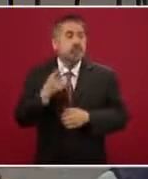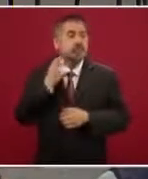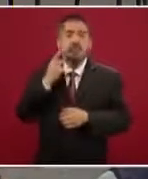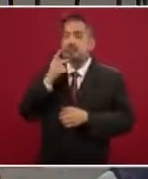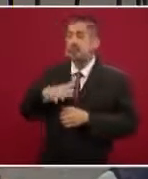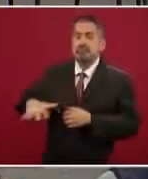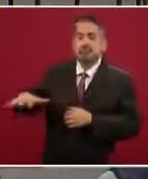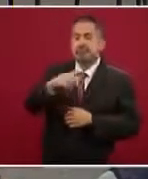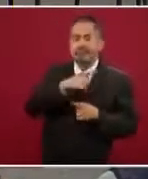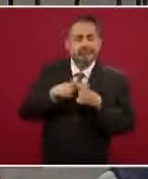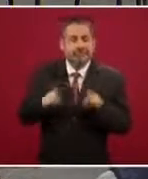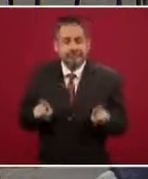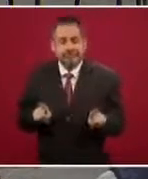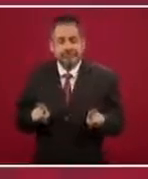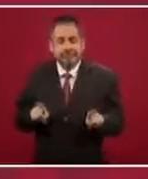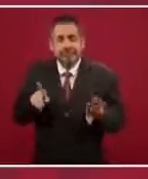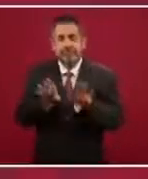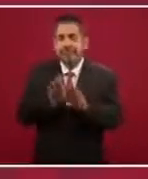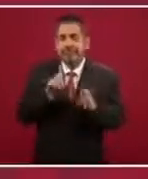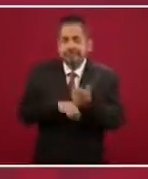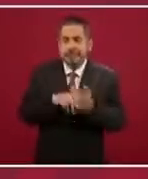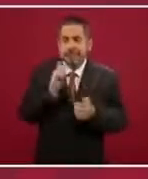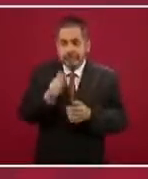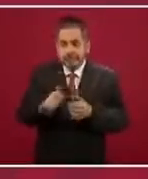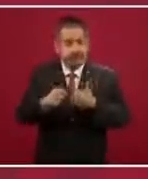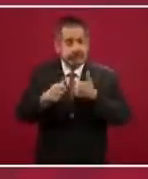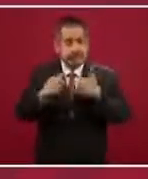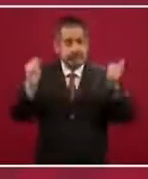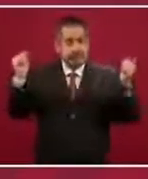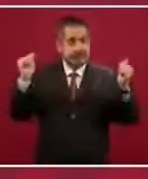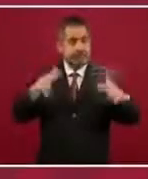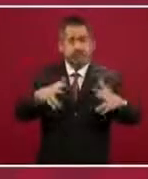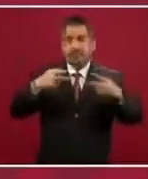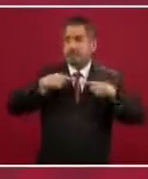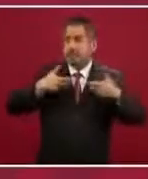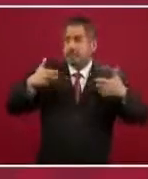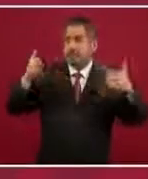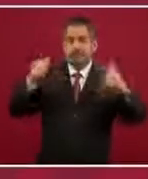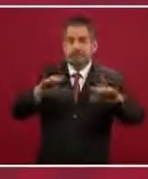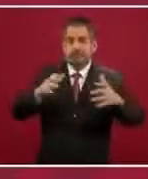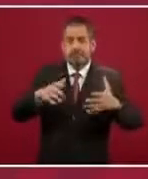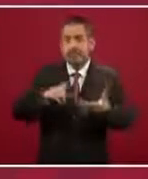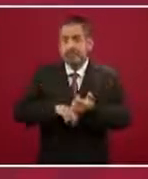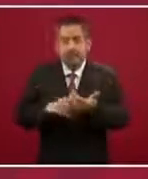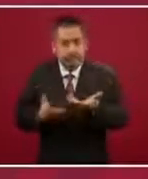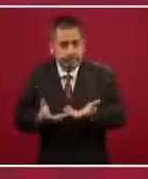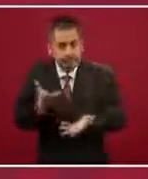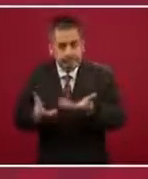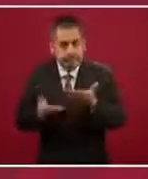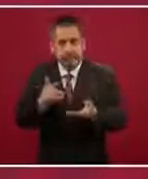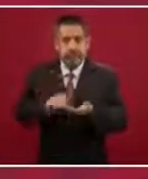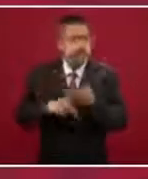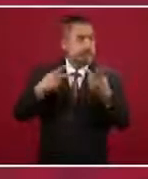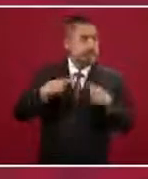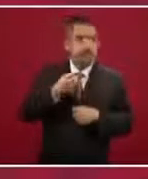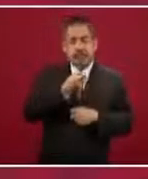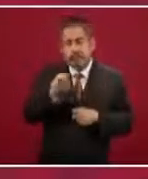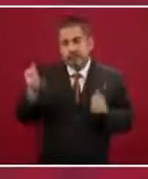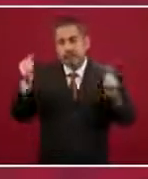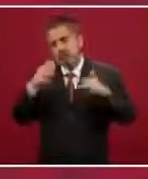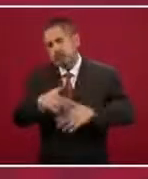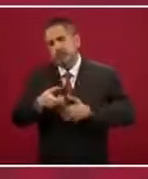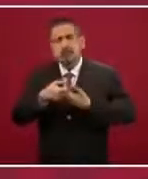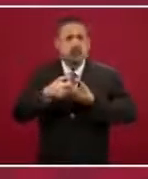de las giras. Y lo mismo las manifestaciones públicas, las manifestaciones de la ciudadanía organizada que pretende